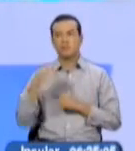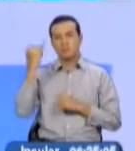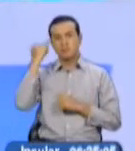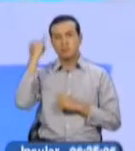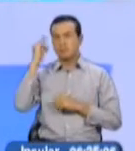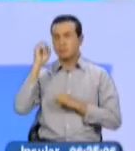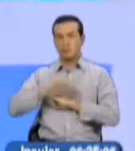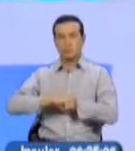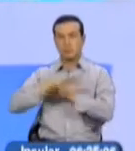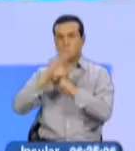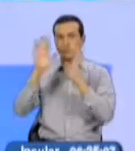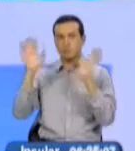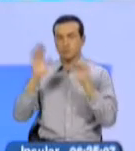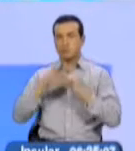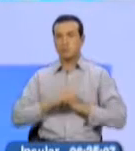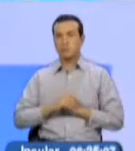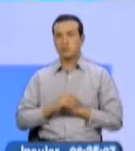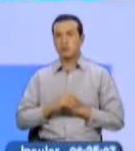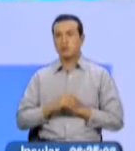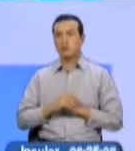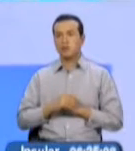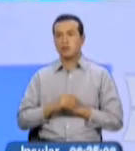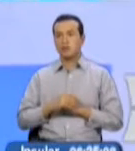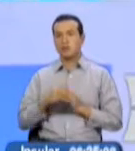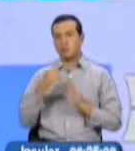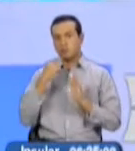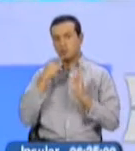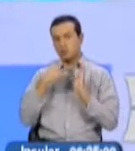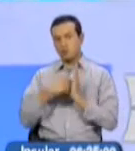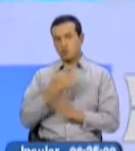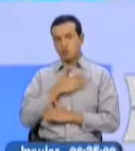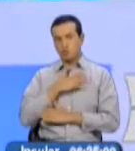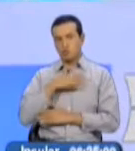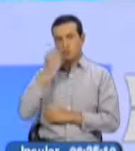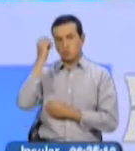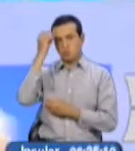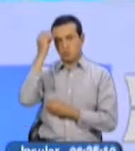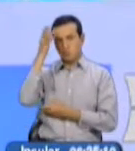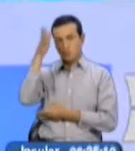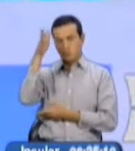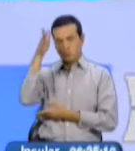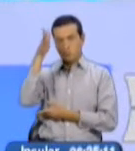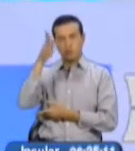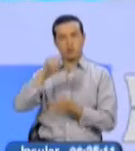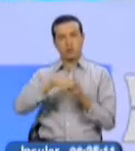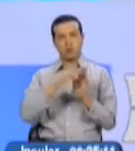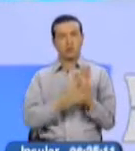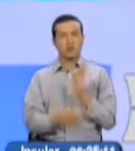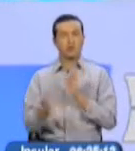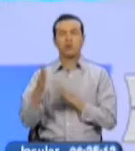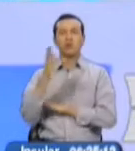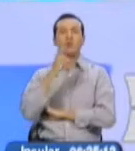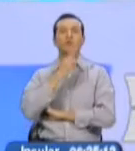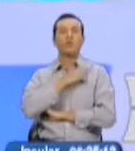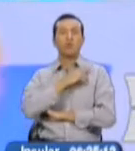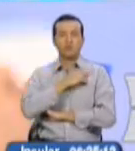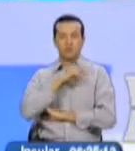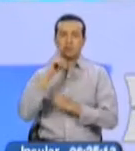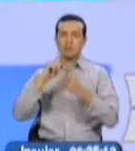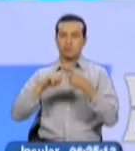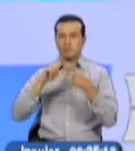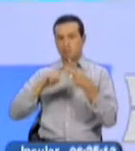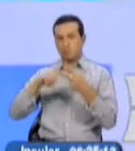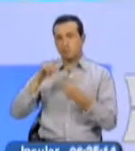bastante clara cuando como educadora nosotros arrancamos con las universidades con las